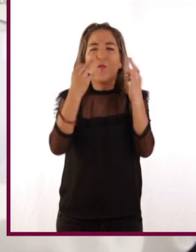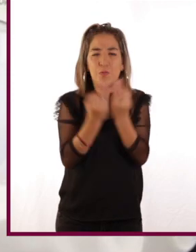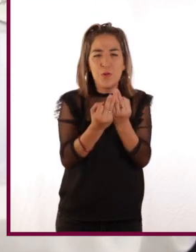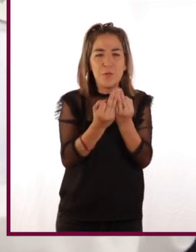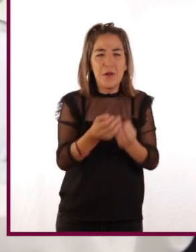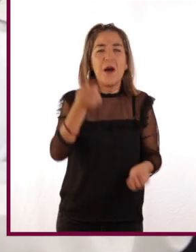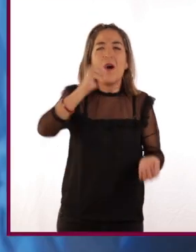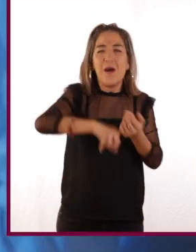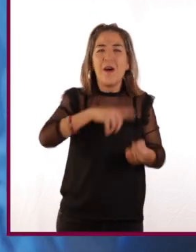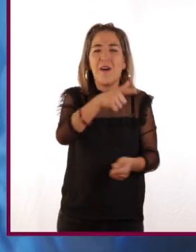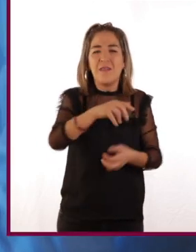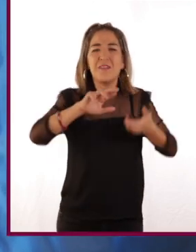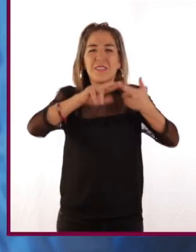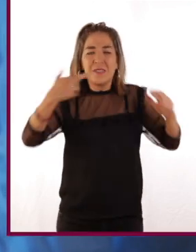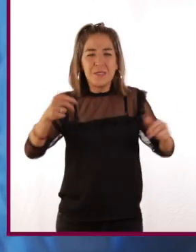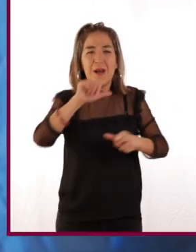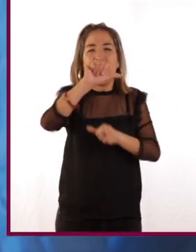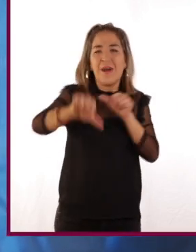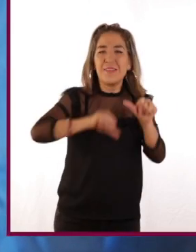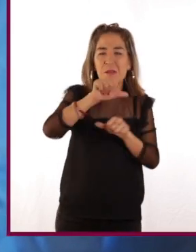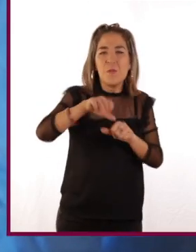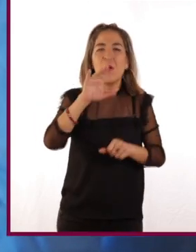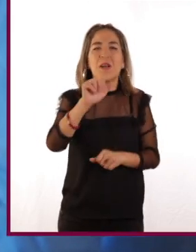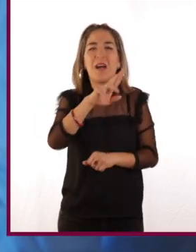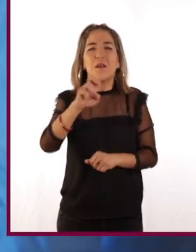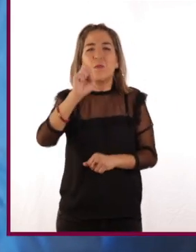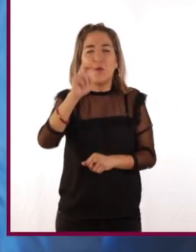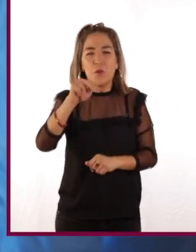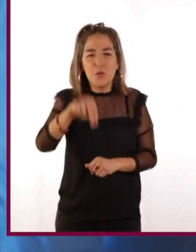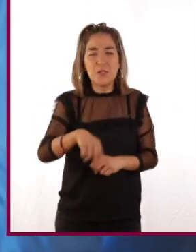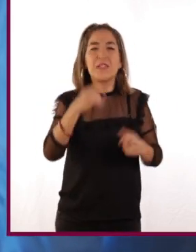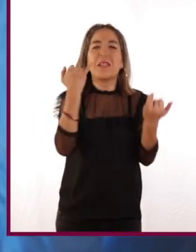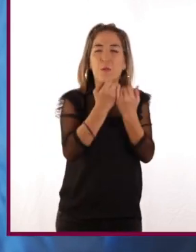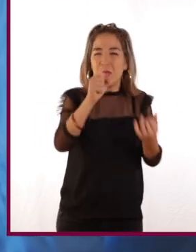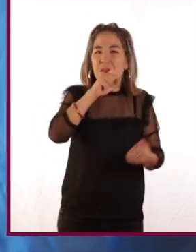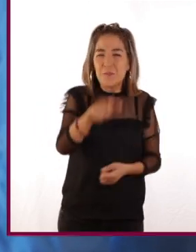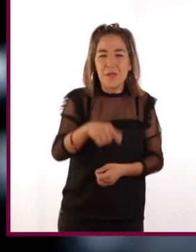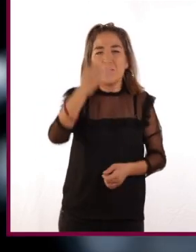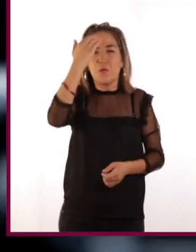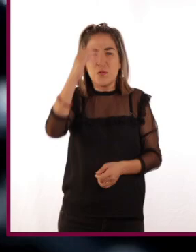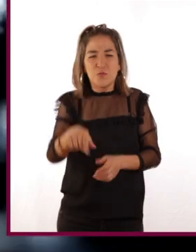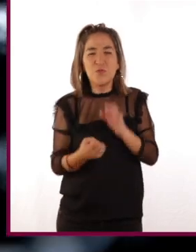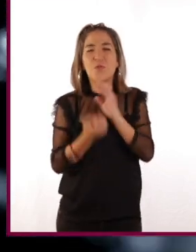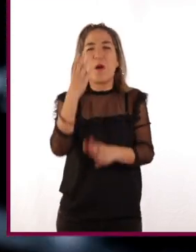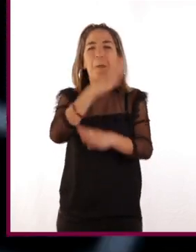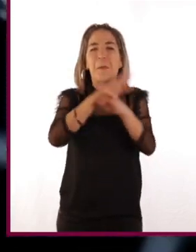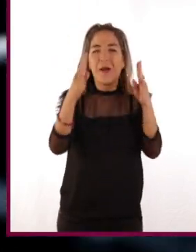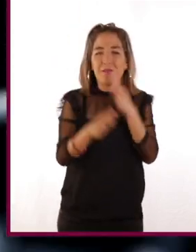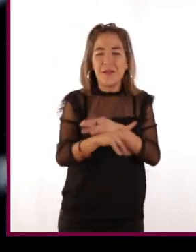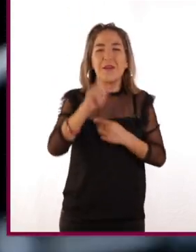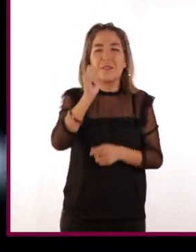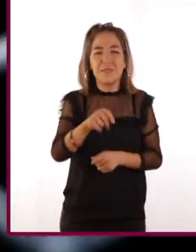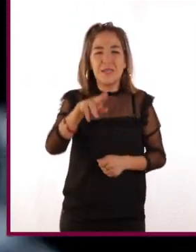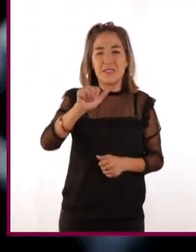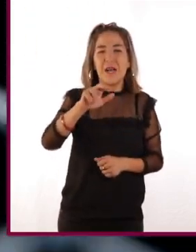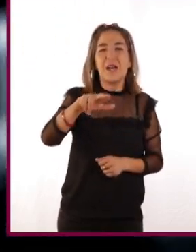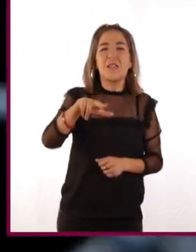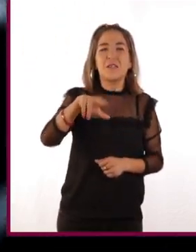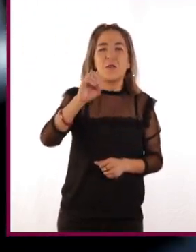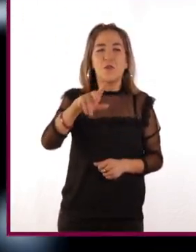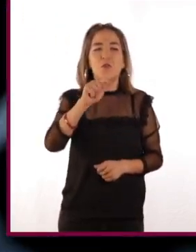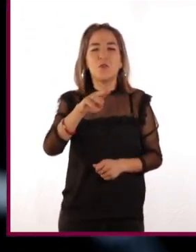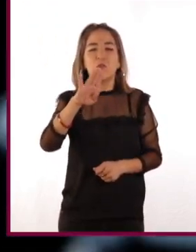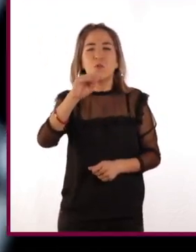sobre otras formas en las que se enlazan los átomos de carbón, y esto a su vez llevó a conocer nuevos materiales como